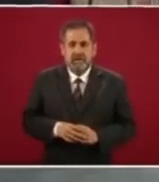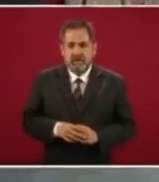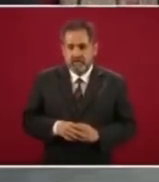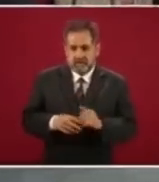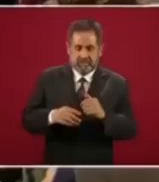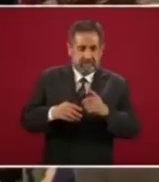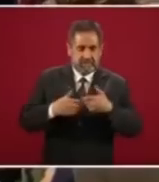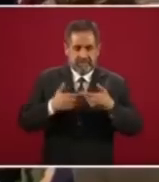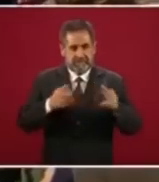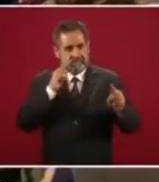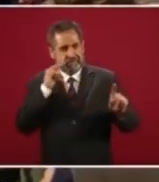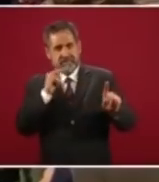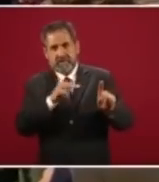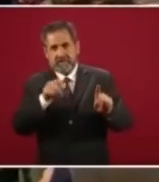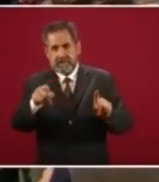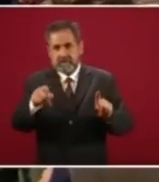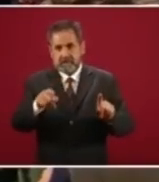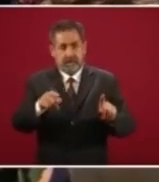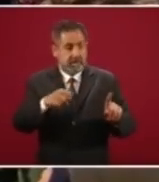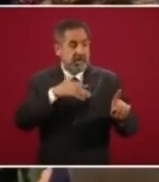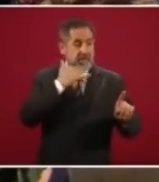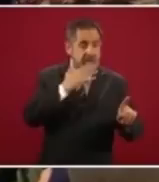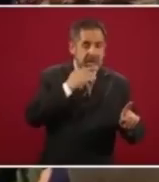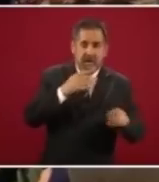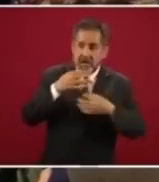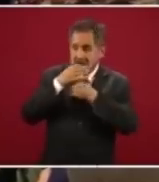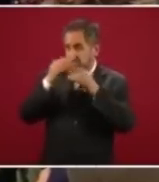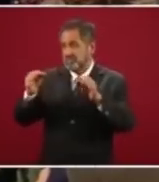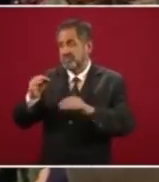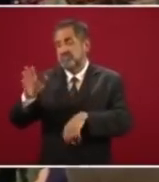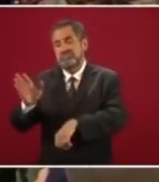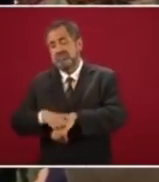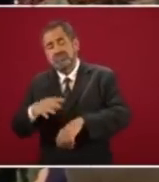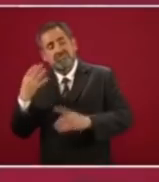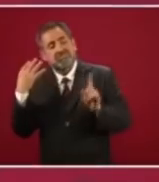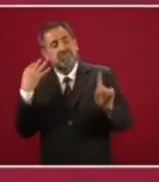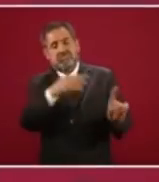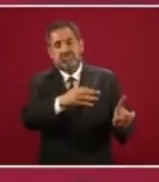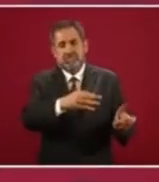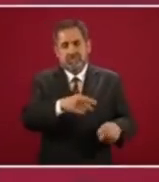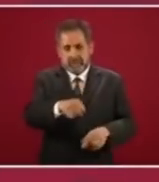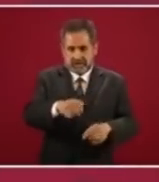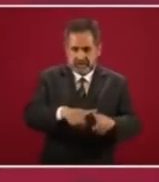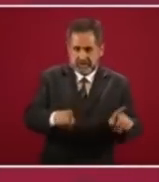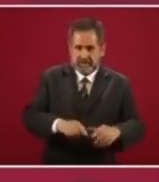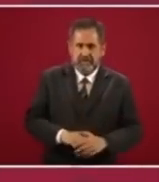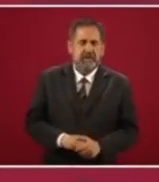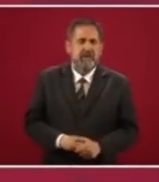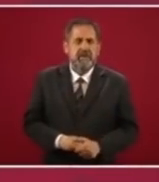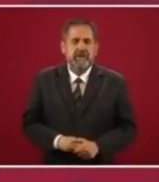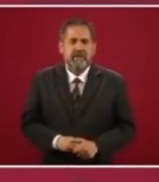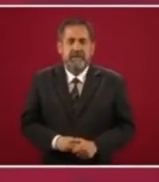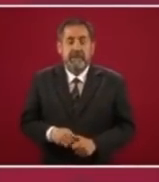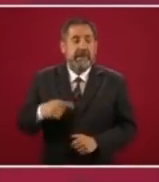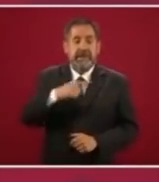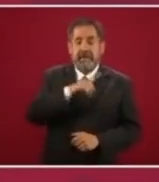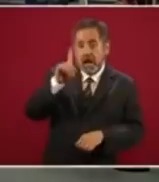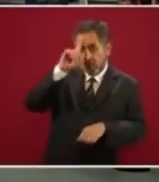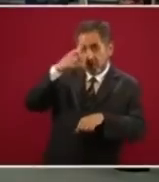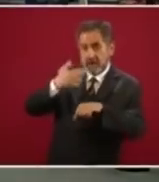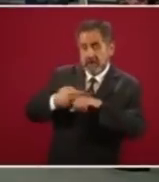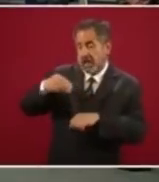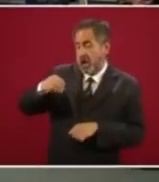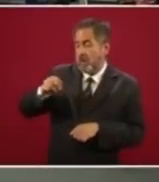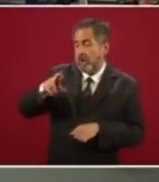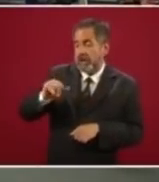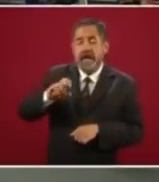balconear en la mañanera. No es el caso, ¿eh? Sí, en este caso ella es consejera de Morena